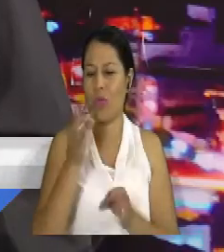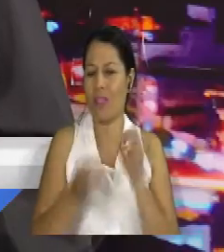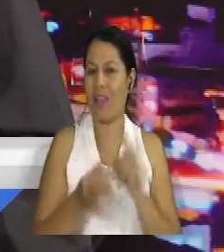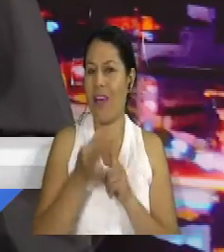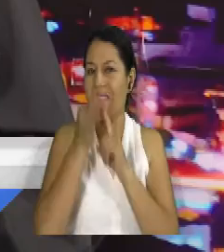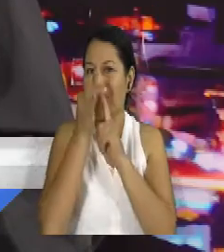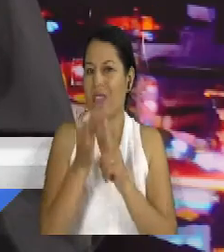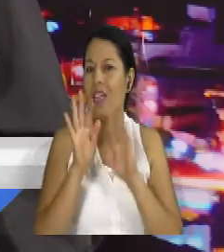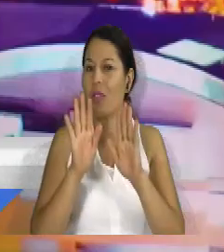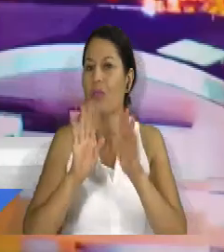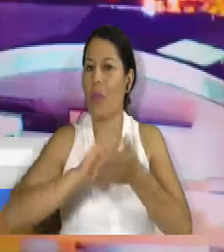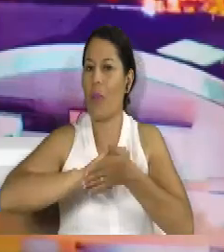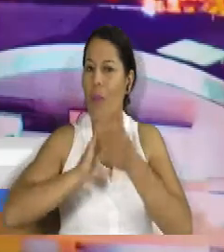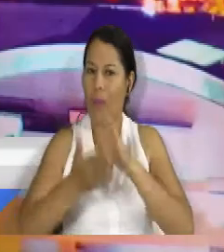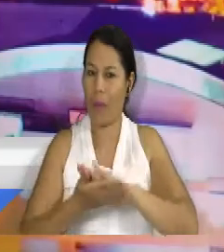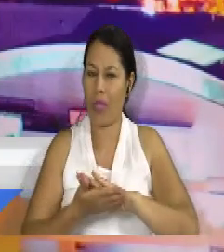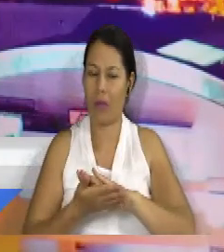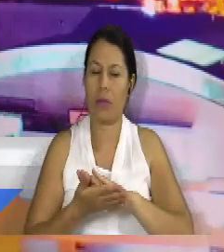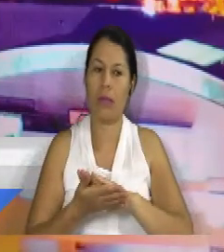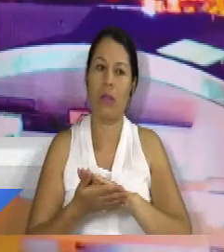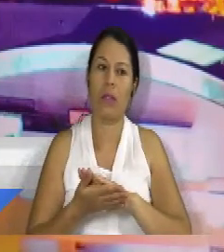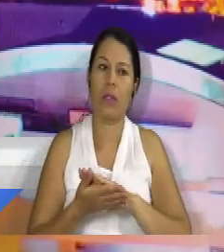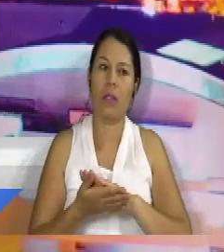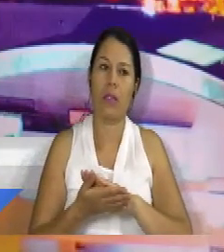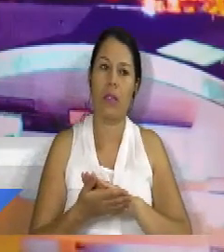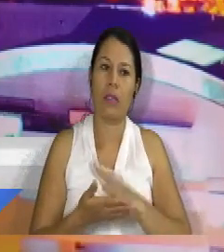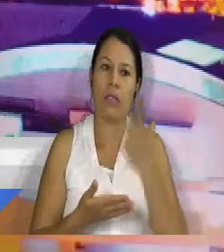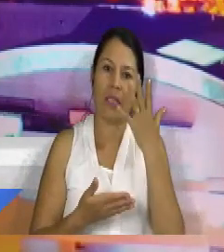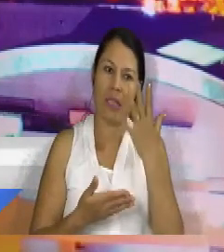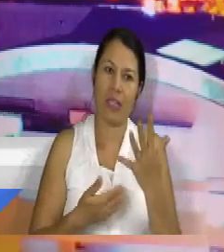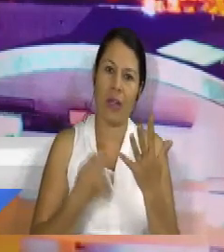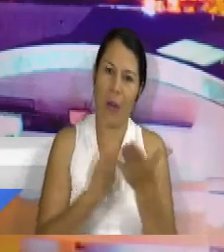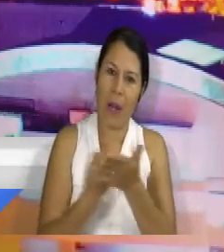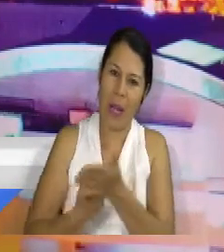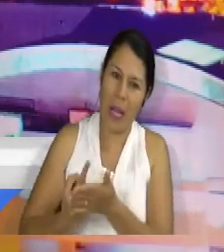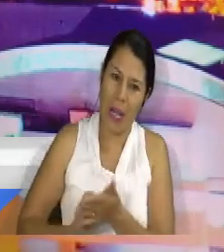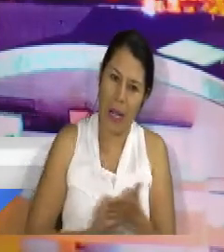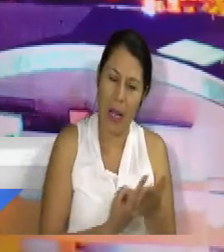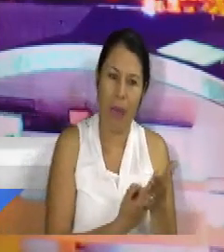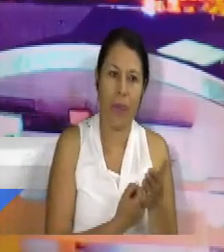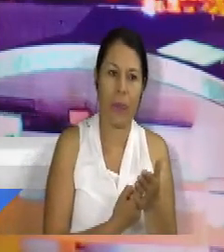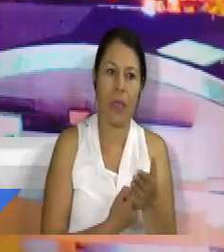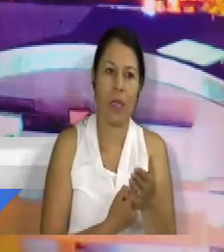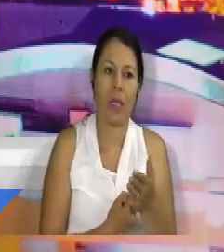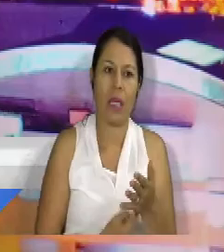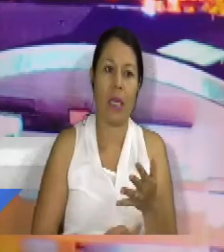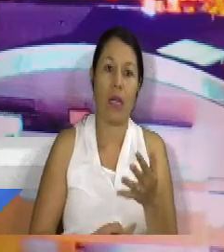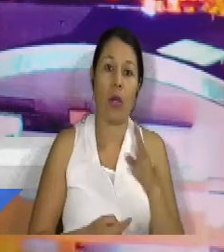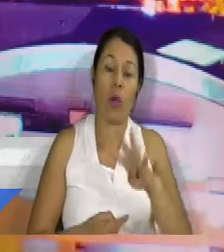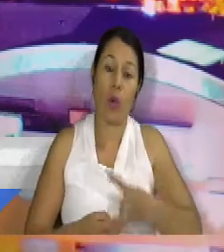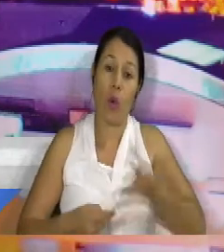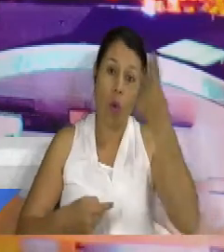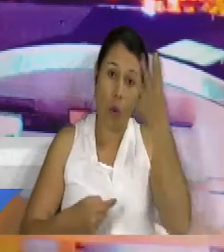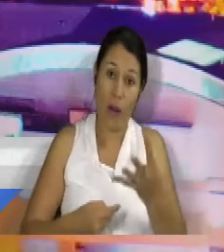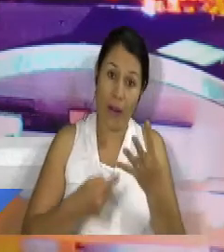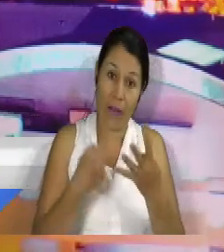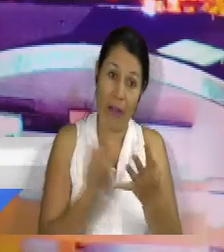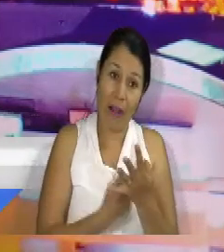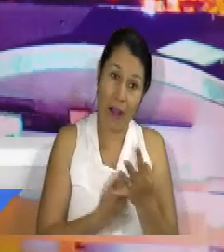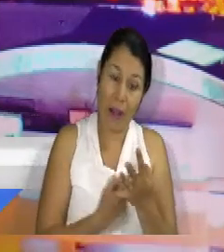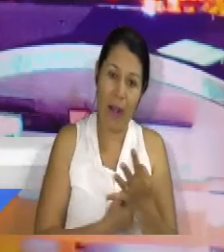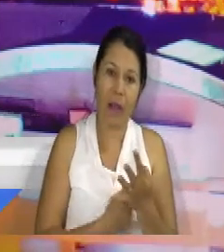Paz. Tiene 5 sesiones y la sesión 4ª habla de revisión. Aquellas personas